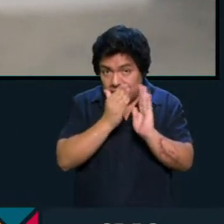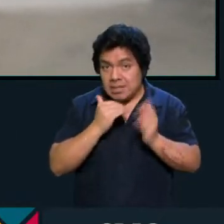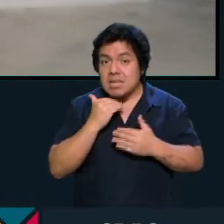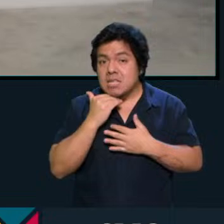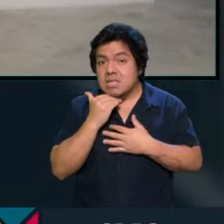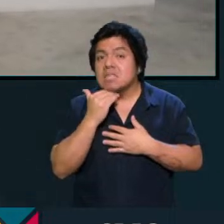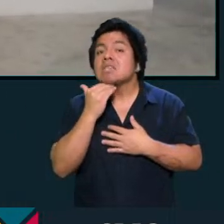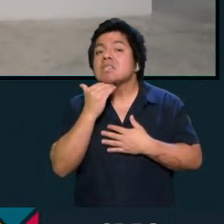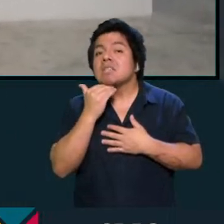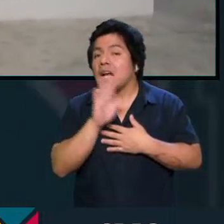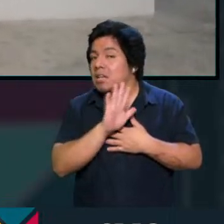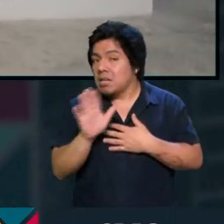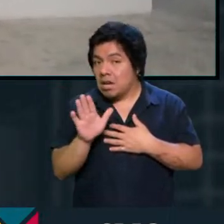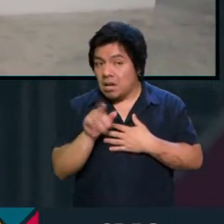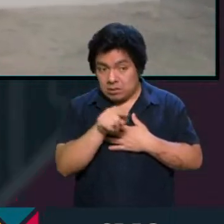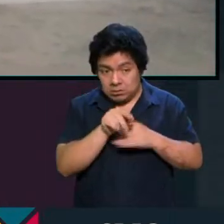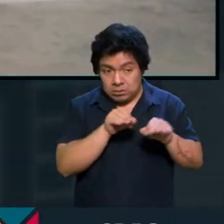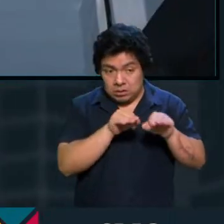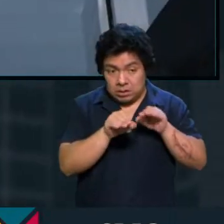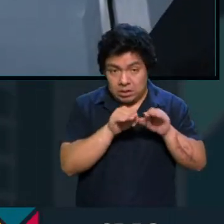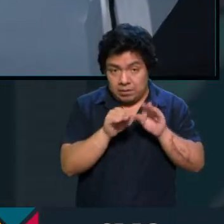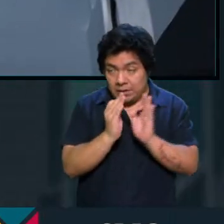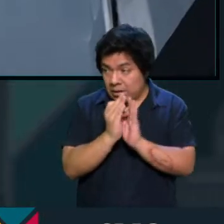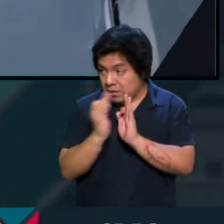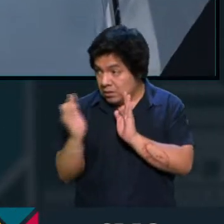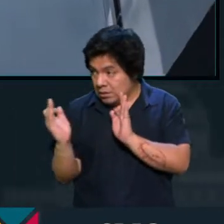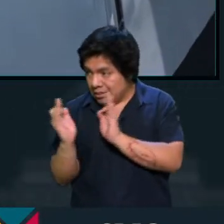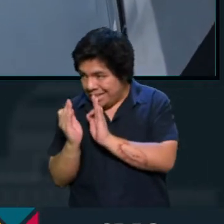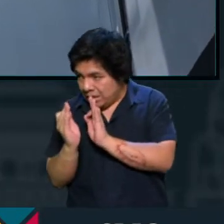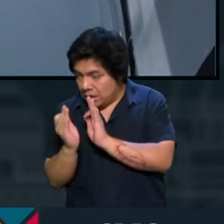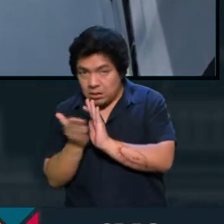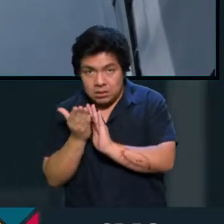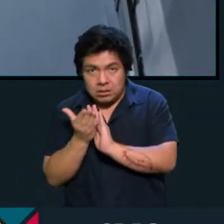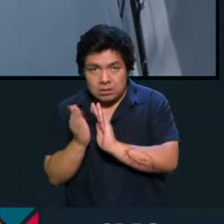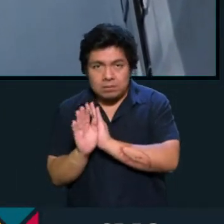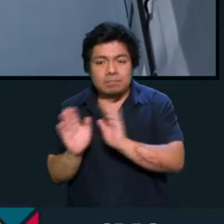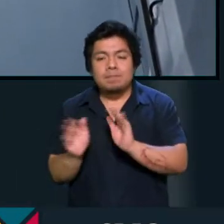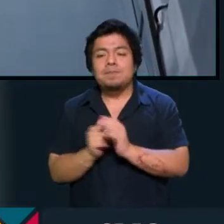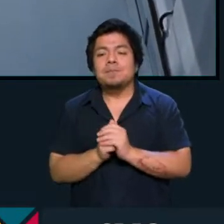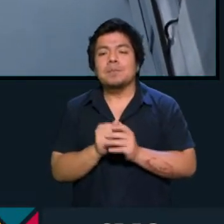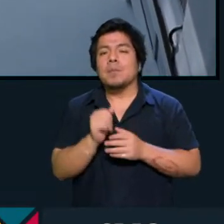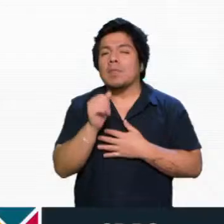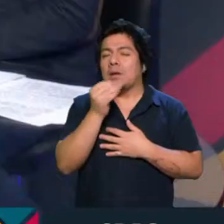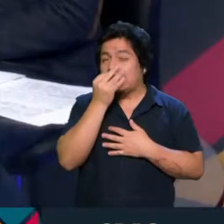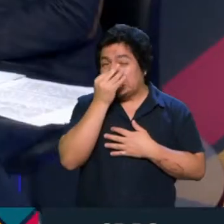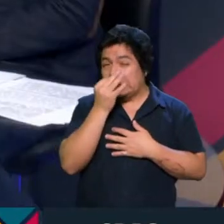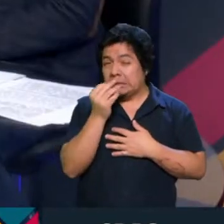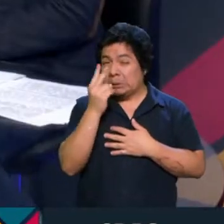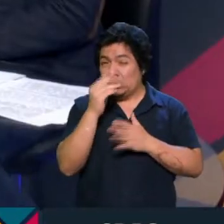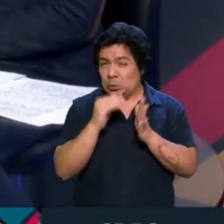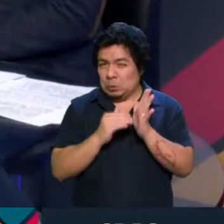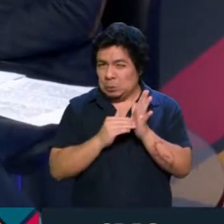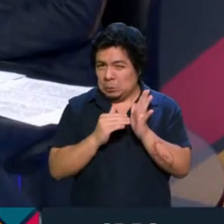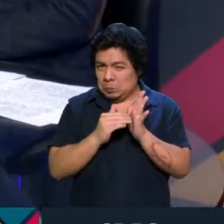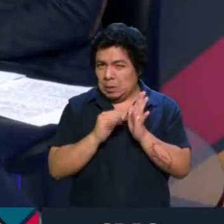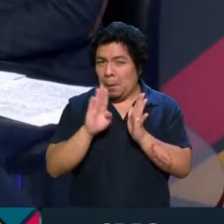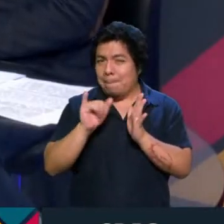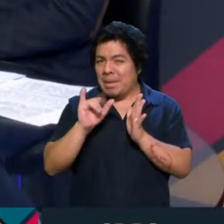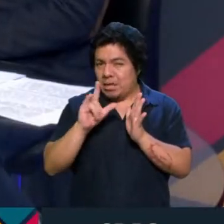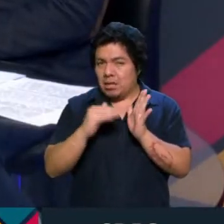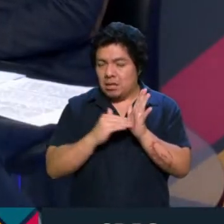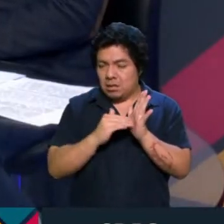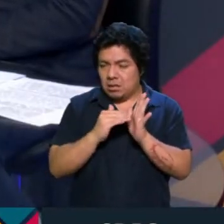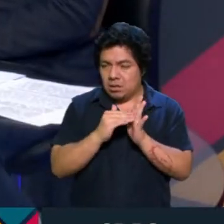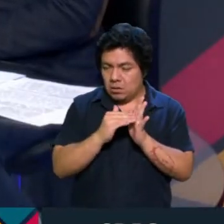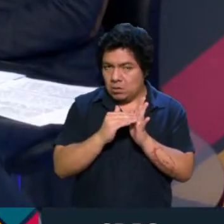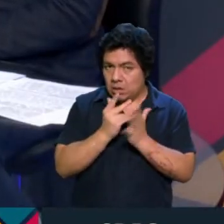los lugares cercanos a donde están trabajando las personas. Claro, ahora estamos hablando que son casi 2 billones de pesos, bueno, que son, se pueden